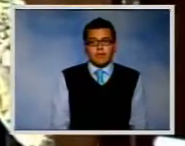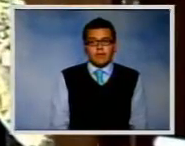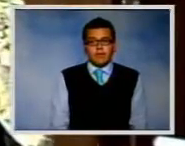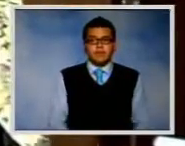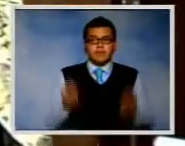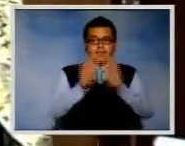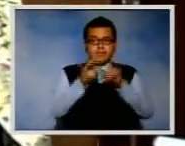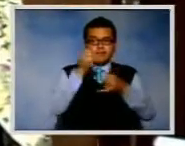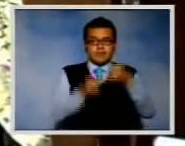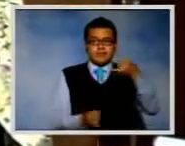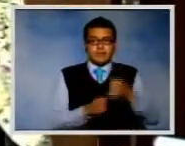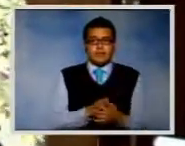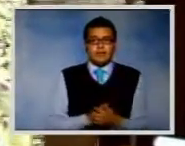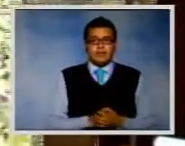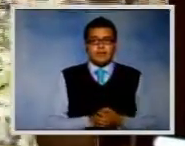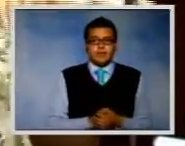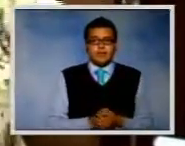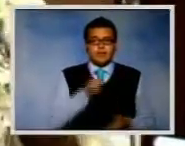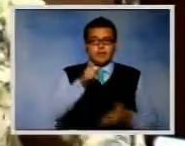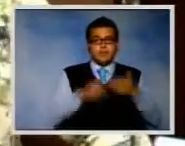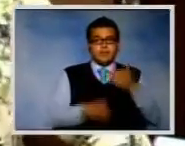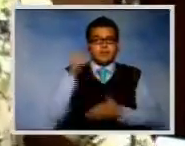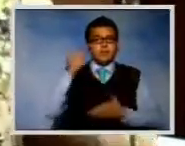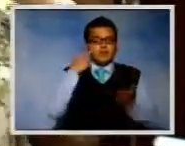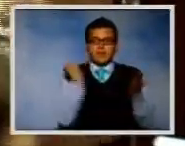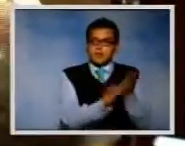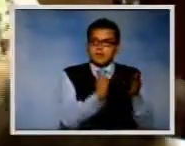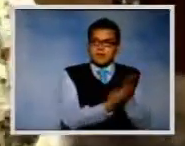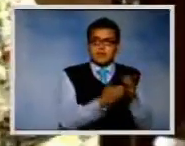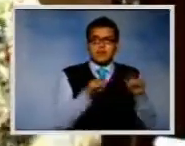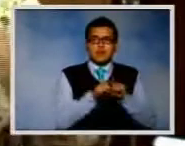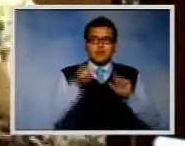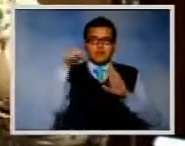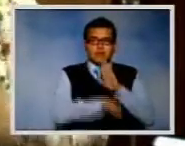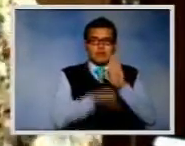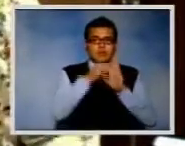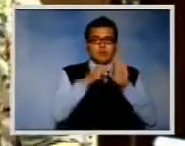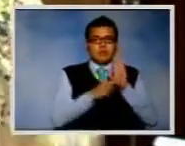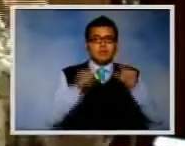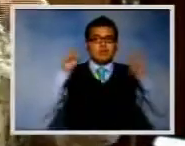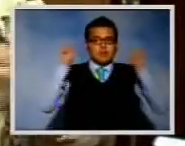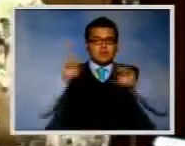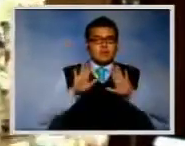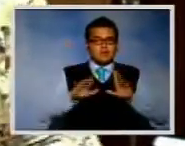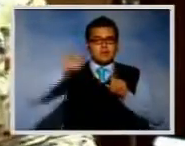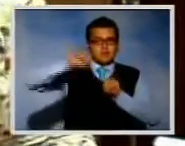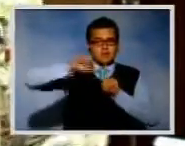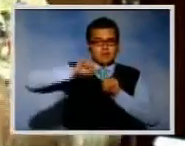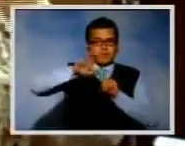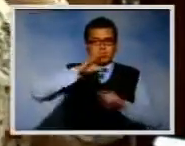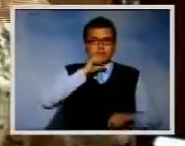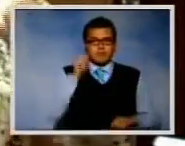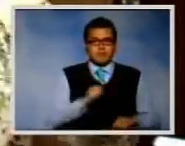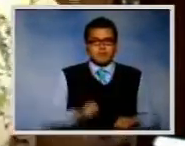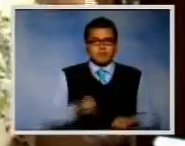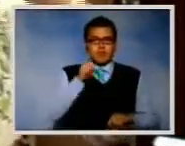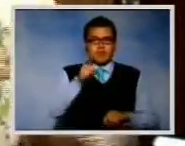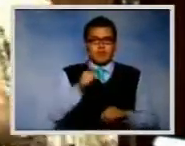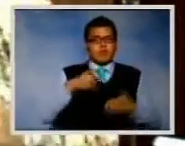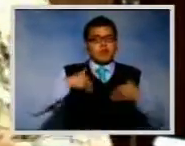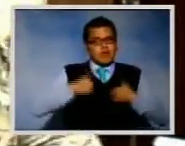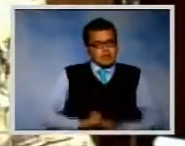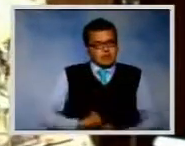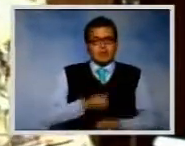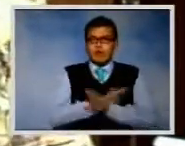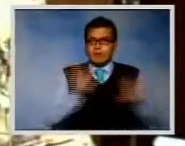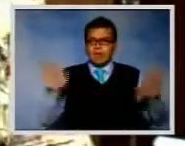Cierre, doctora. Y empiece a mirar de fondo el tema del subsidio a la vejez. Están tan cansadas,